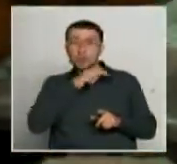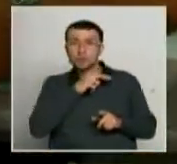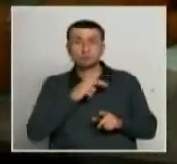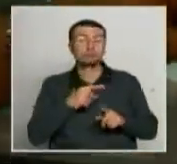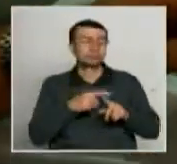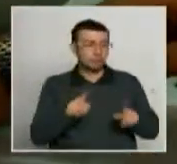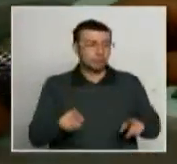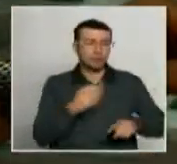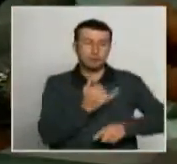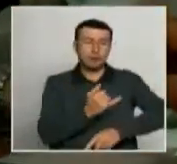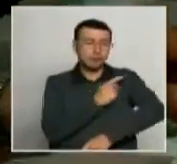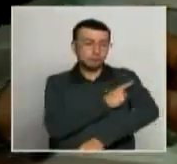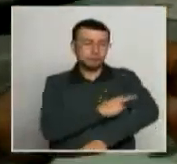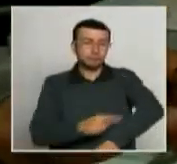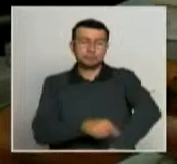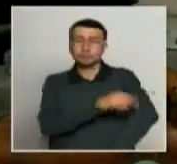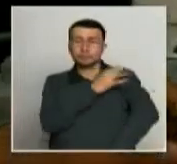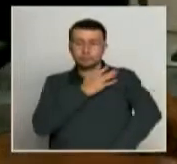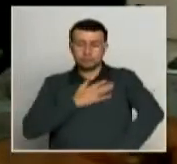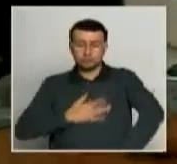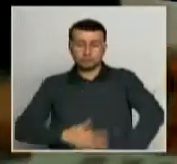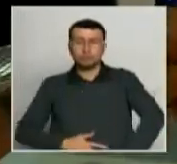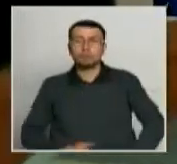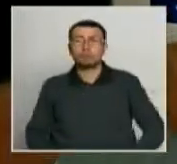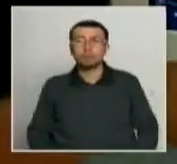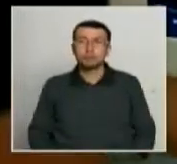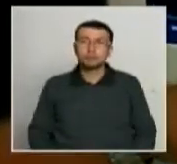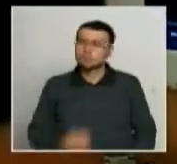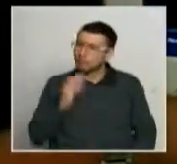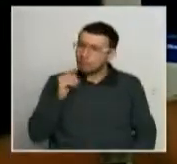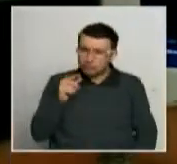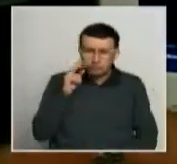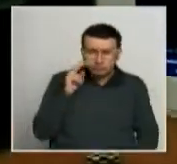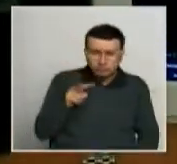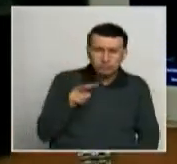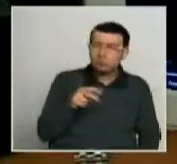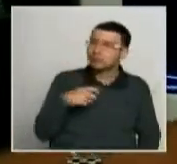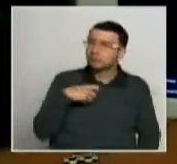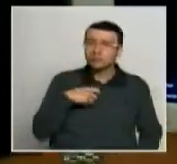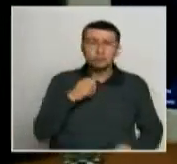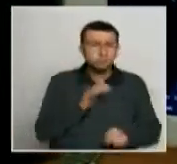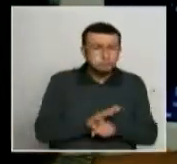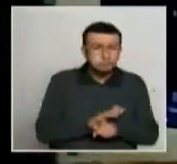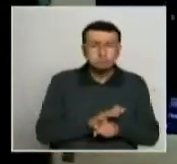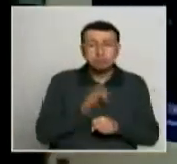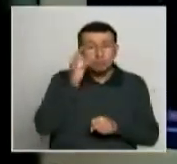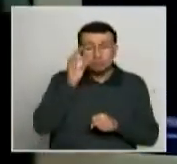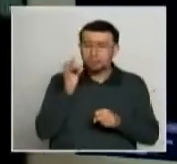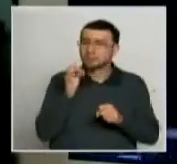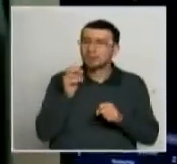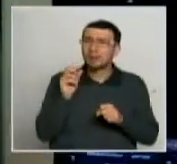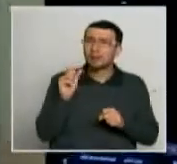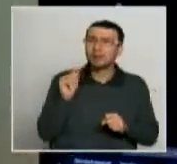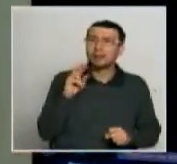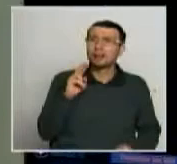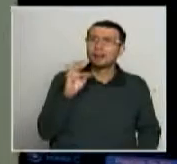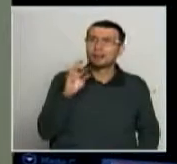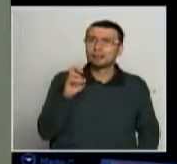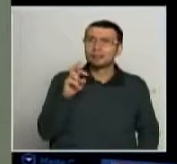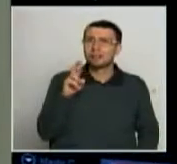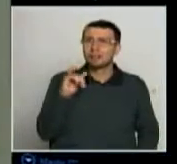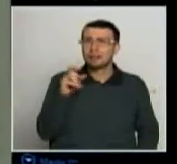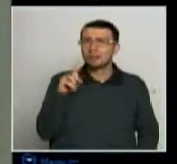Y ahí en la arteria se puede ver la calidad de la pared, si tiene aterosclerosis o no, si está obstruida, si está tapada, si tiene alguna